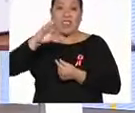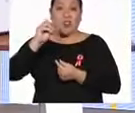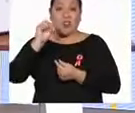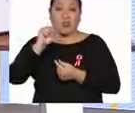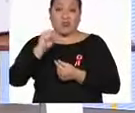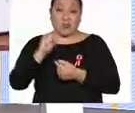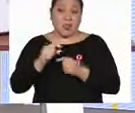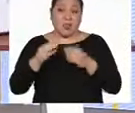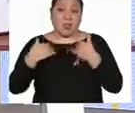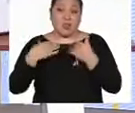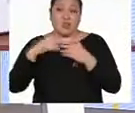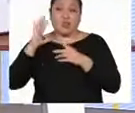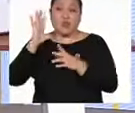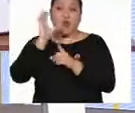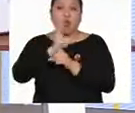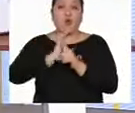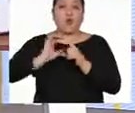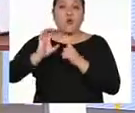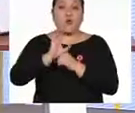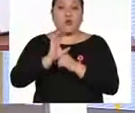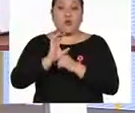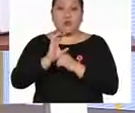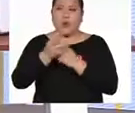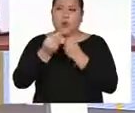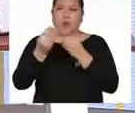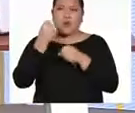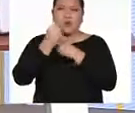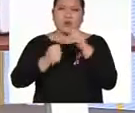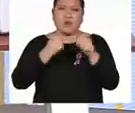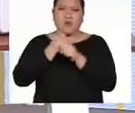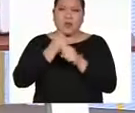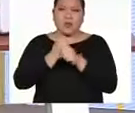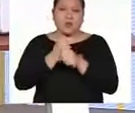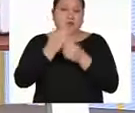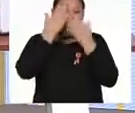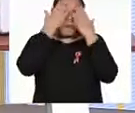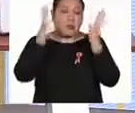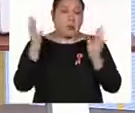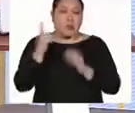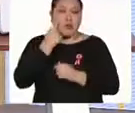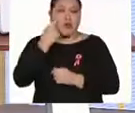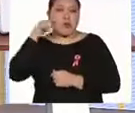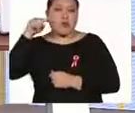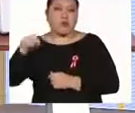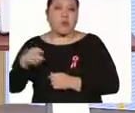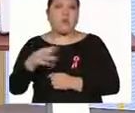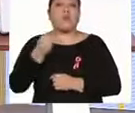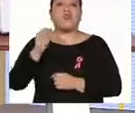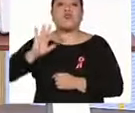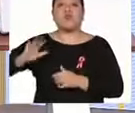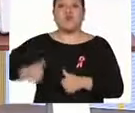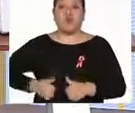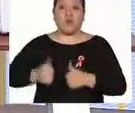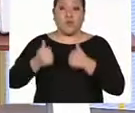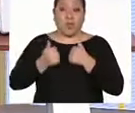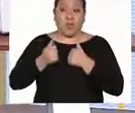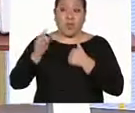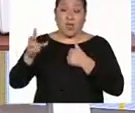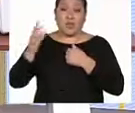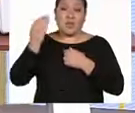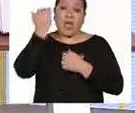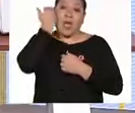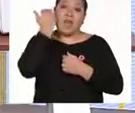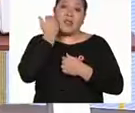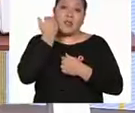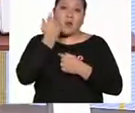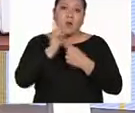años, pero a veces ni sabemos que existen o conocemos muy poco de ellos. Casi siempre porque su modo de vivir, aunque más antiguo,